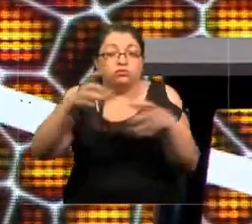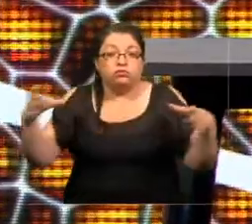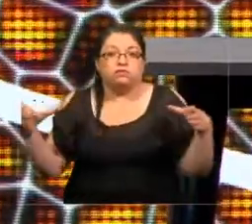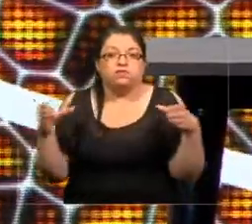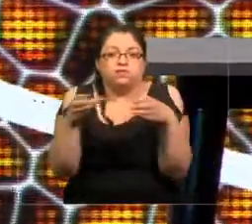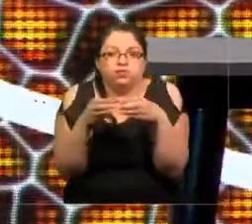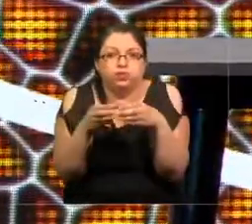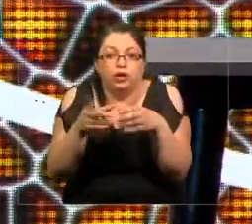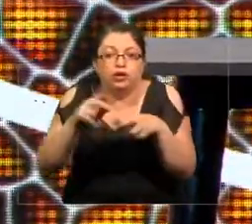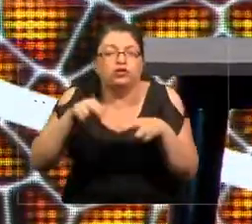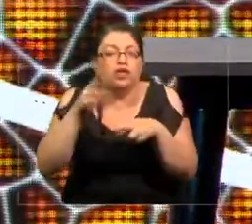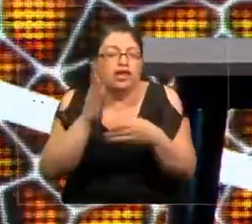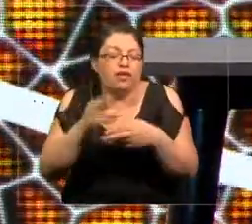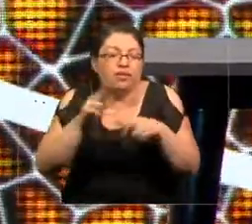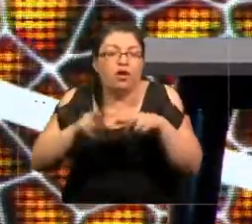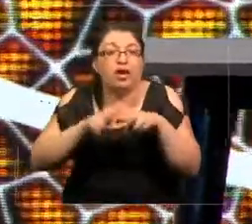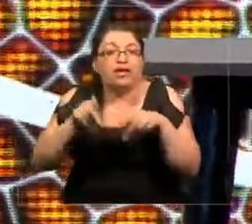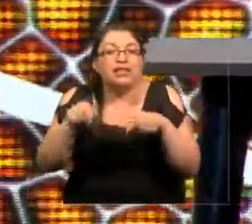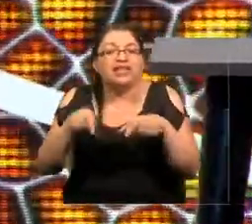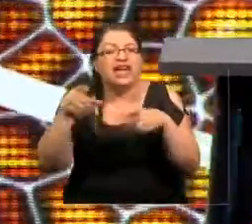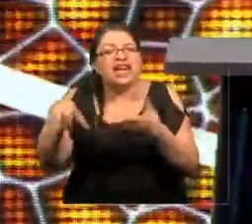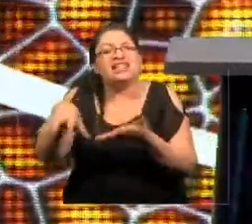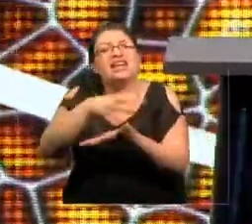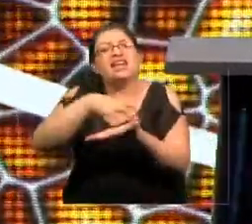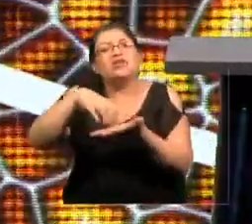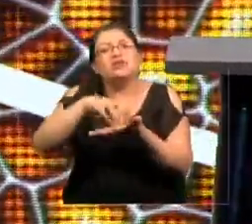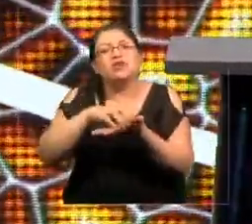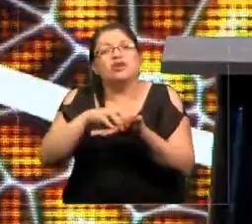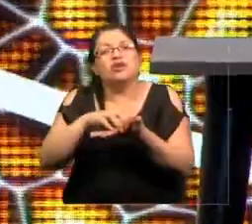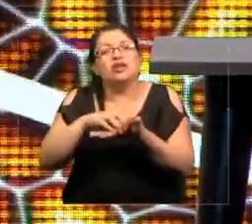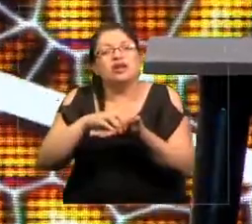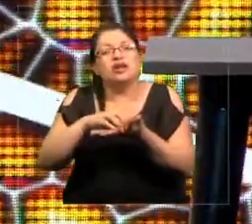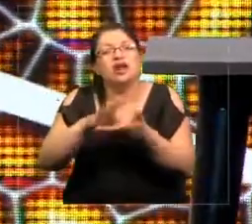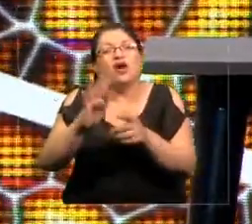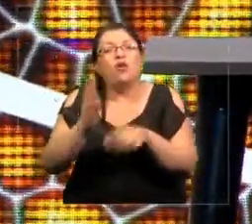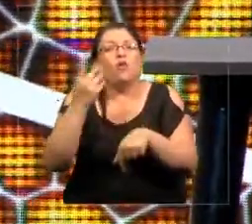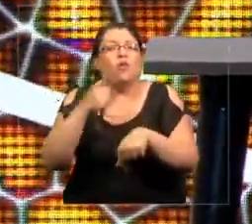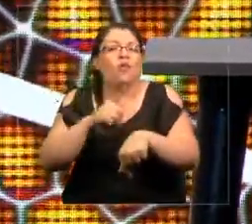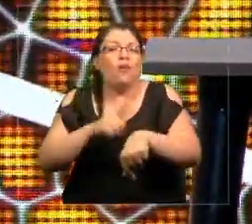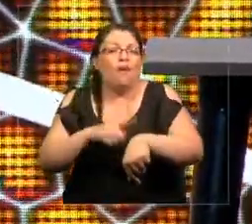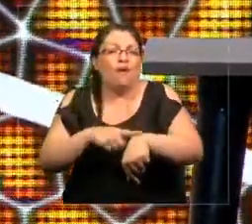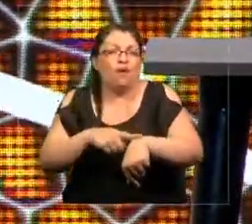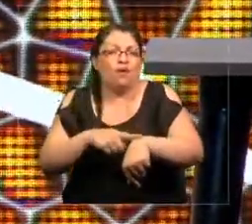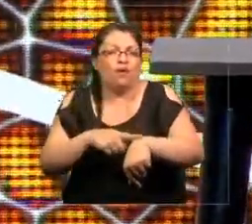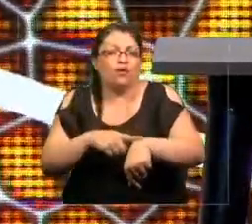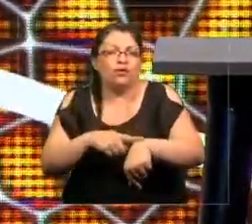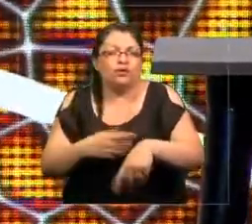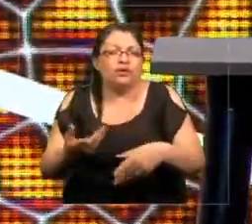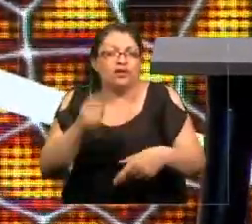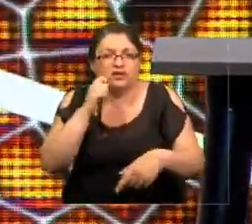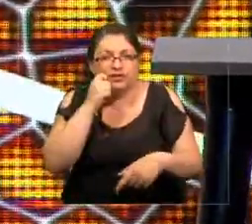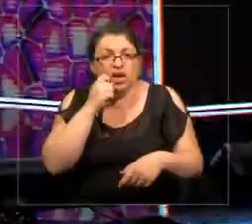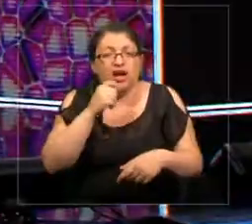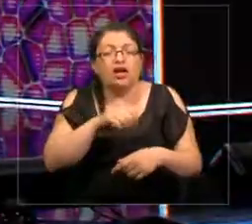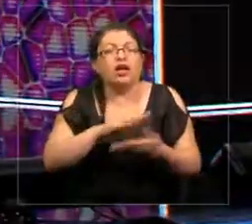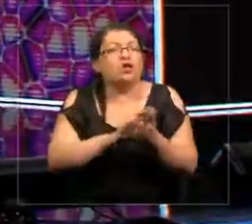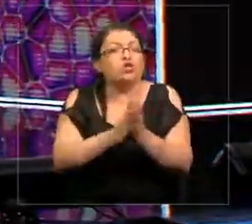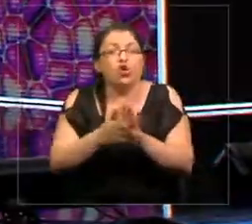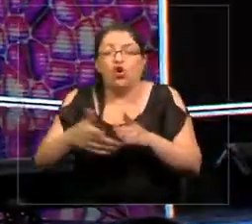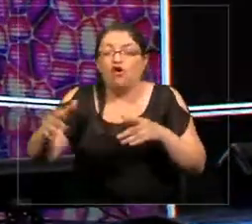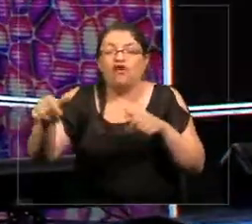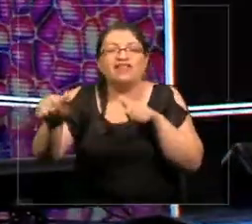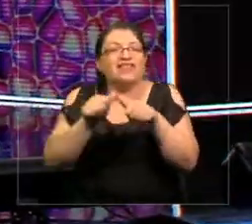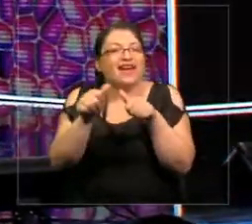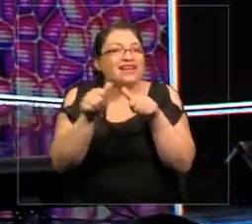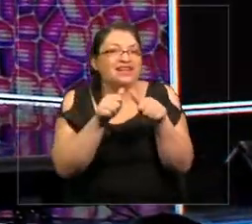que tenemos que construir es finalmente la ciudad del cuarto de hora que en la cual vamos a tener todo a la mano y